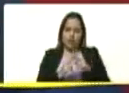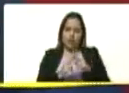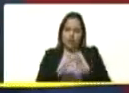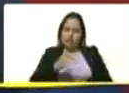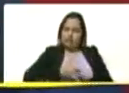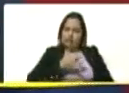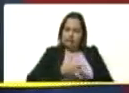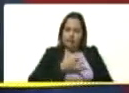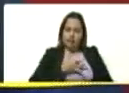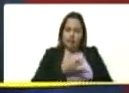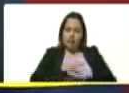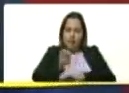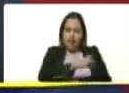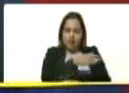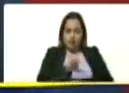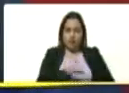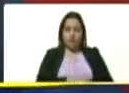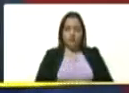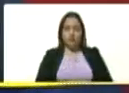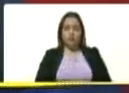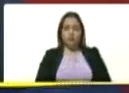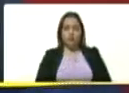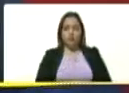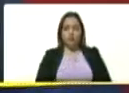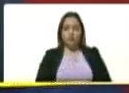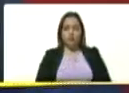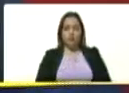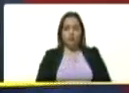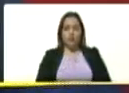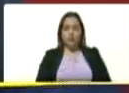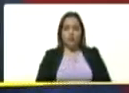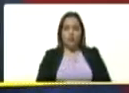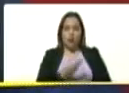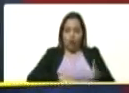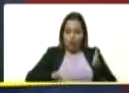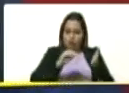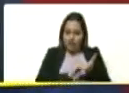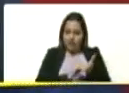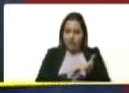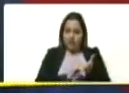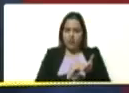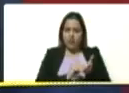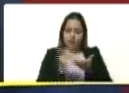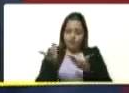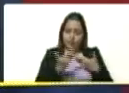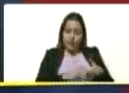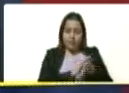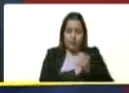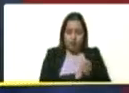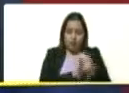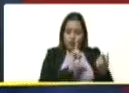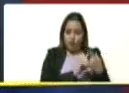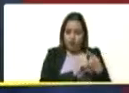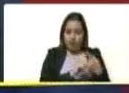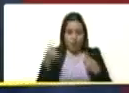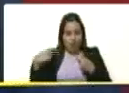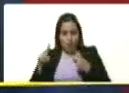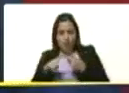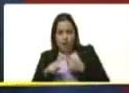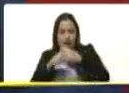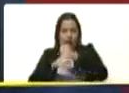sentidas interpretaciones: El regreso del amigo y Cabalgando con